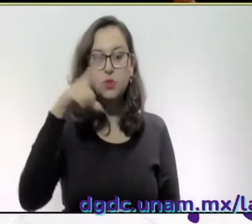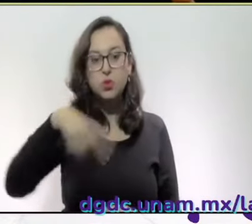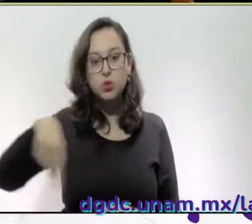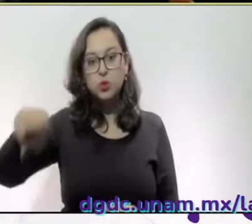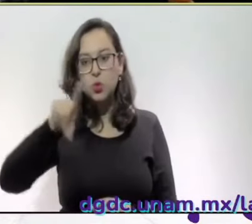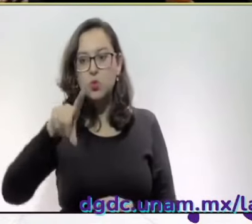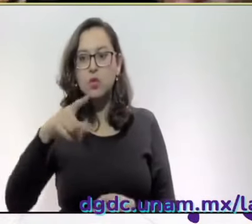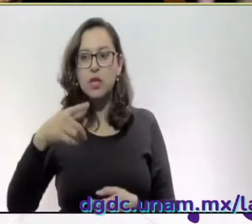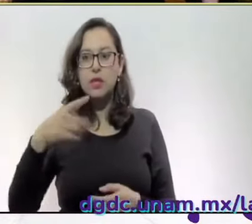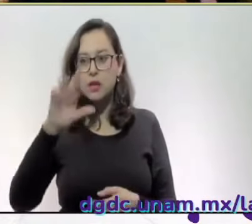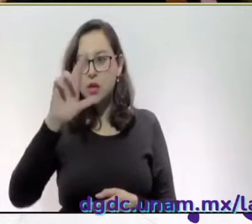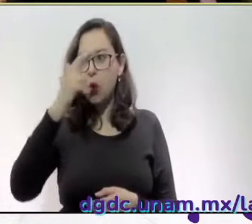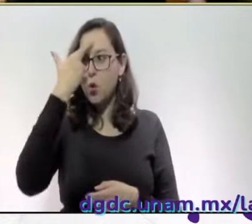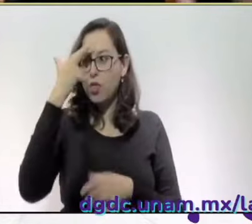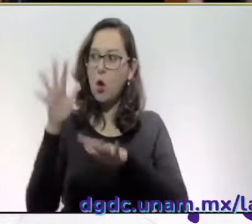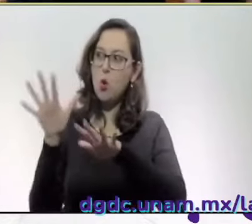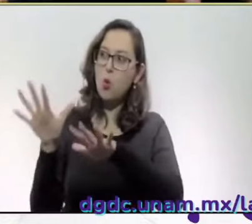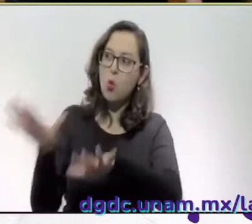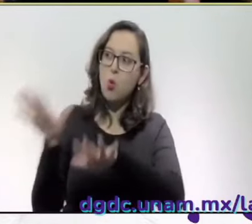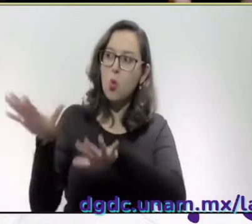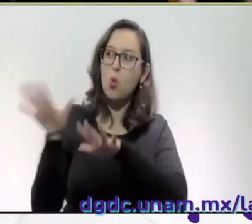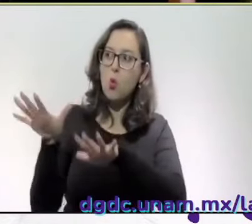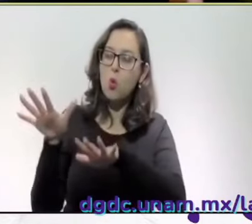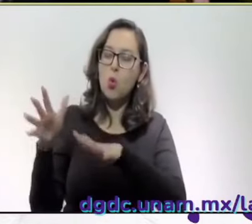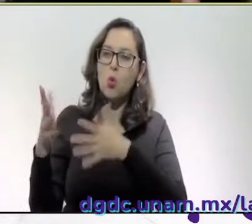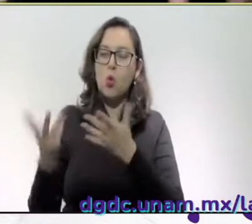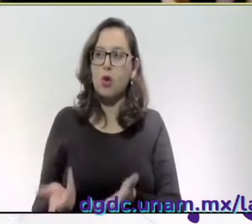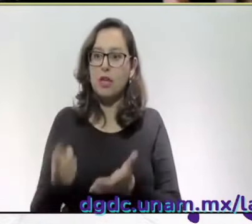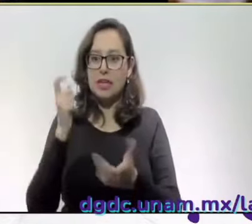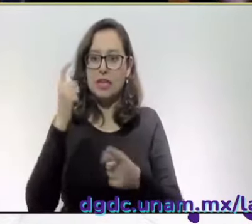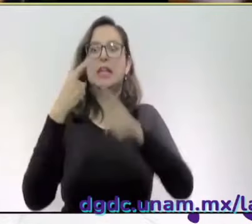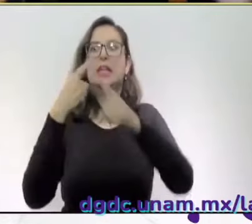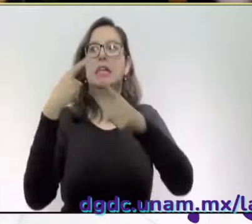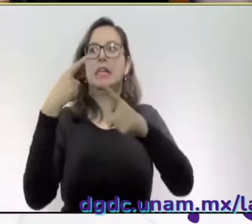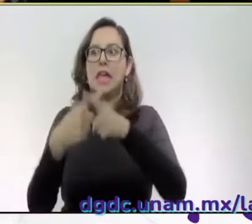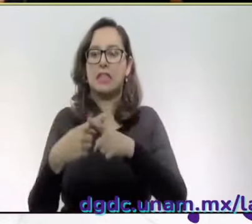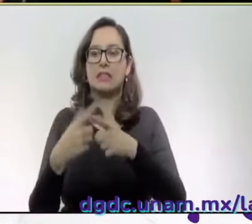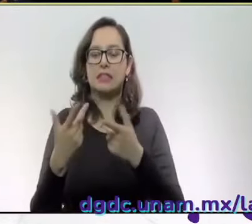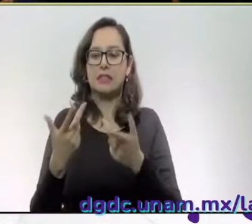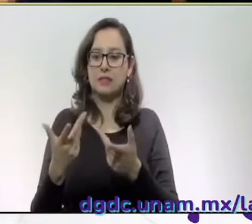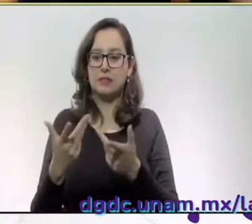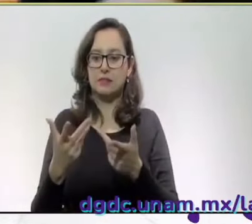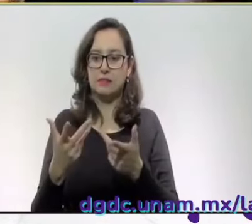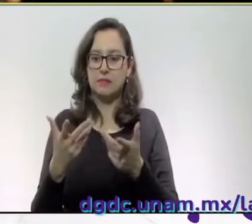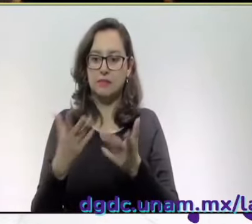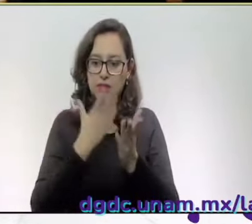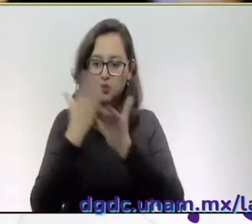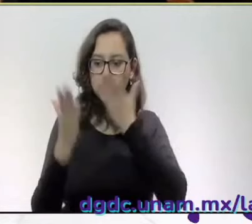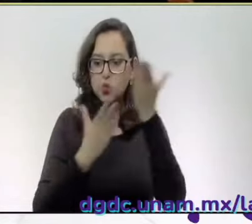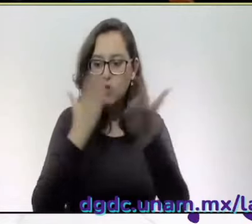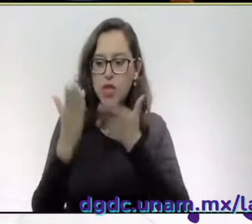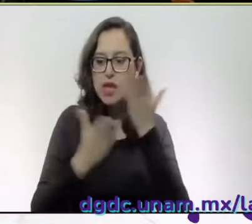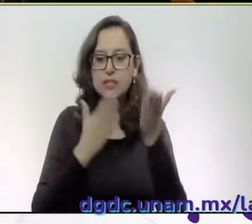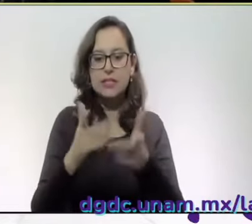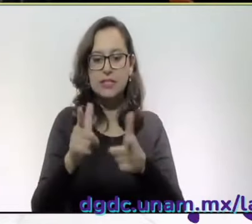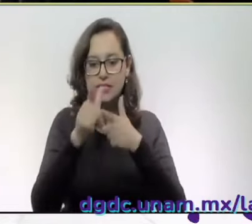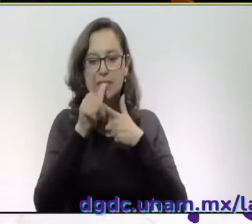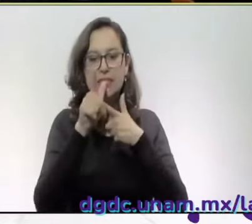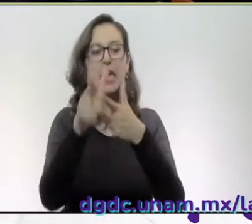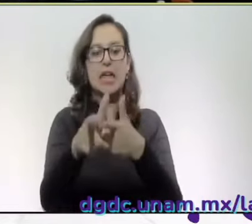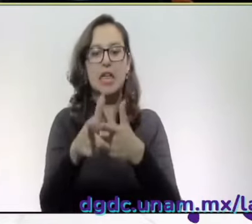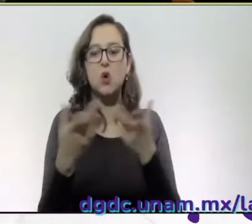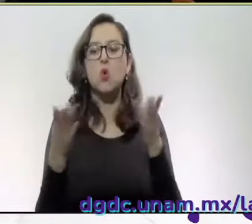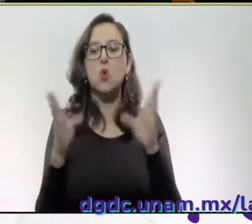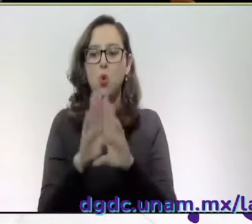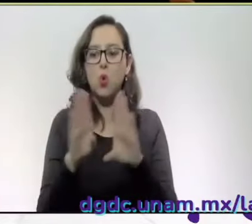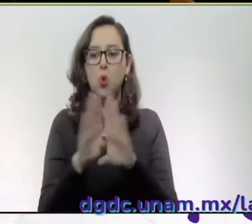estudiando? Pongo que física o ingeniería o la ciencia del universo, no sé, no dice estudiar qué, pero imagino